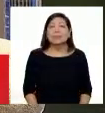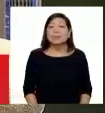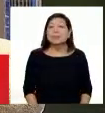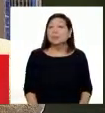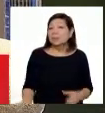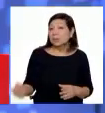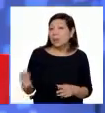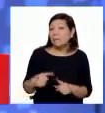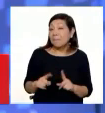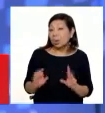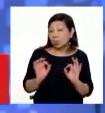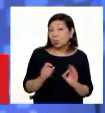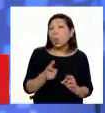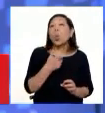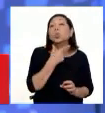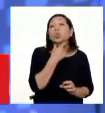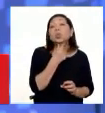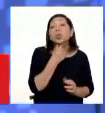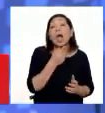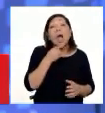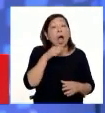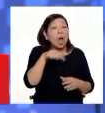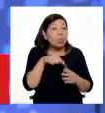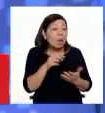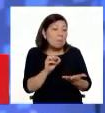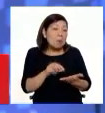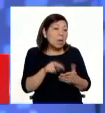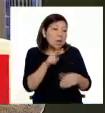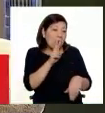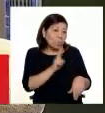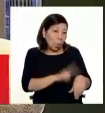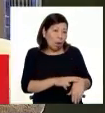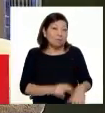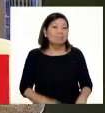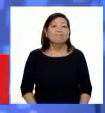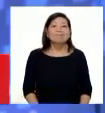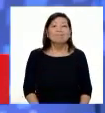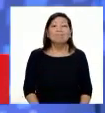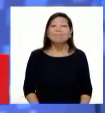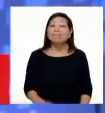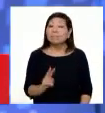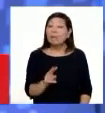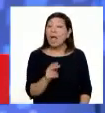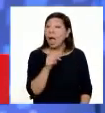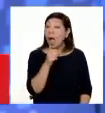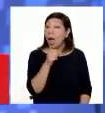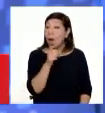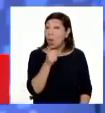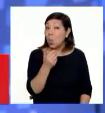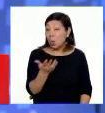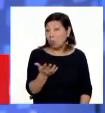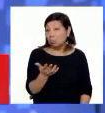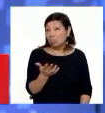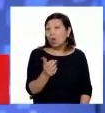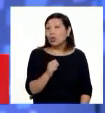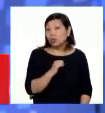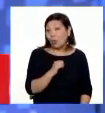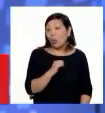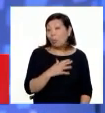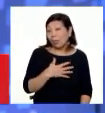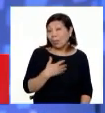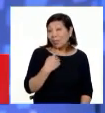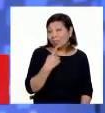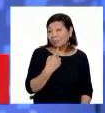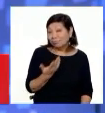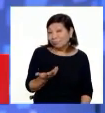podemos incluir, pero de la manera que usted dice, con azúcares más naturales. Así es. Y vemos el agua y, bueno, yo también puedo